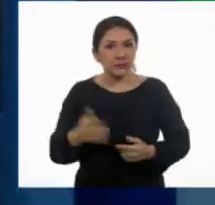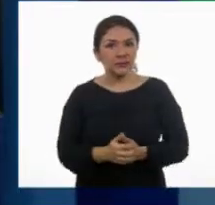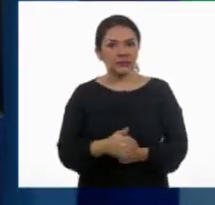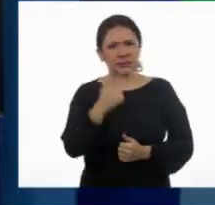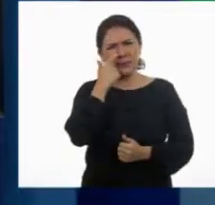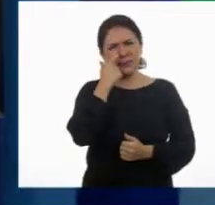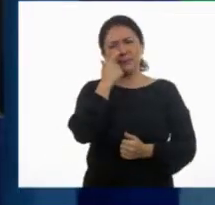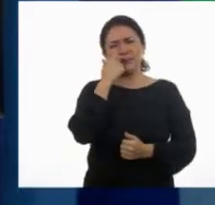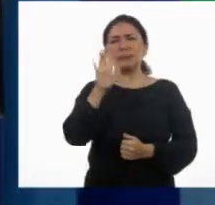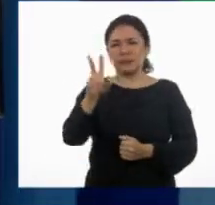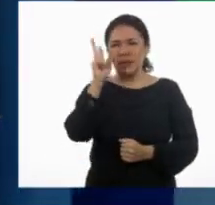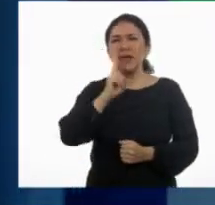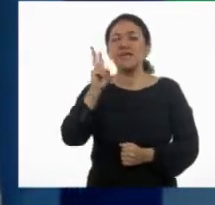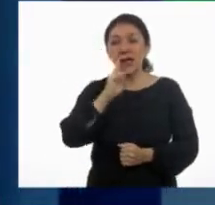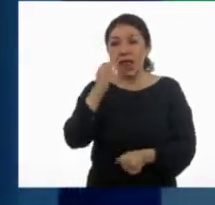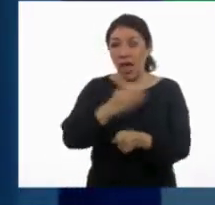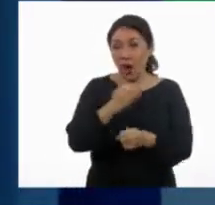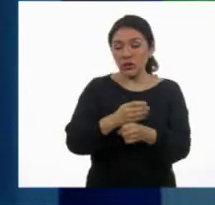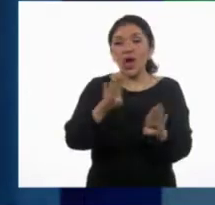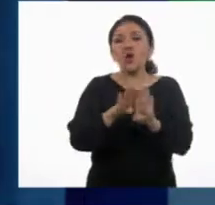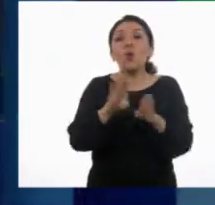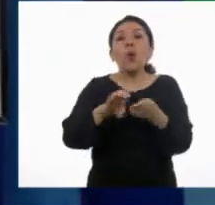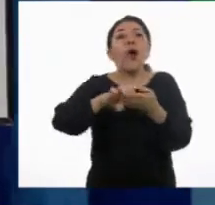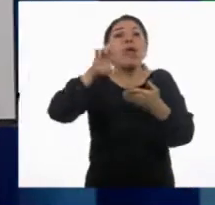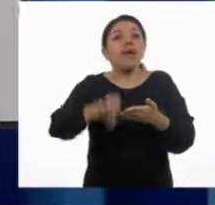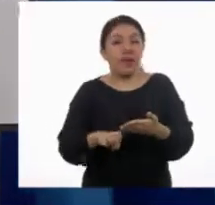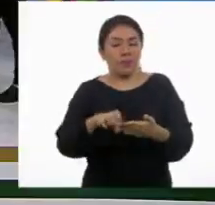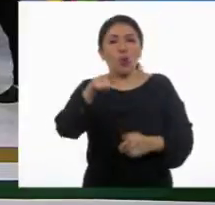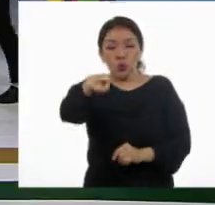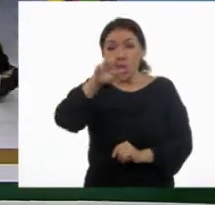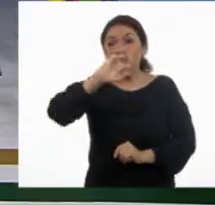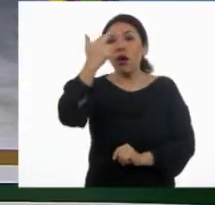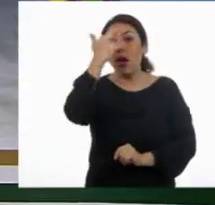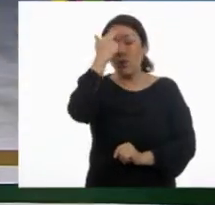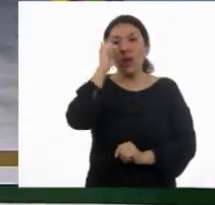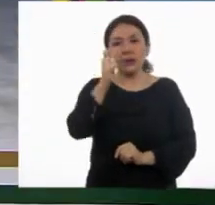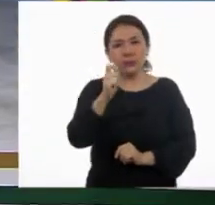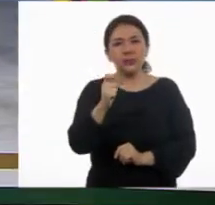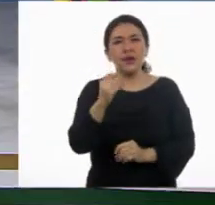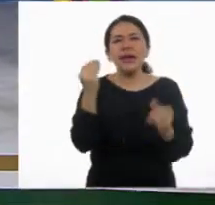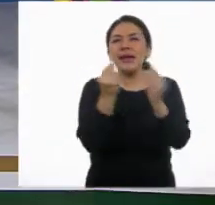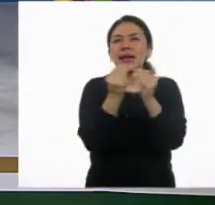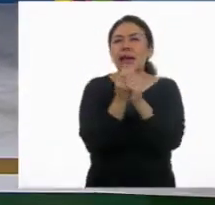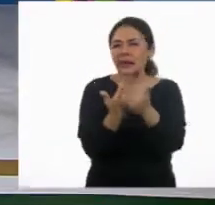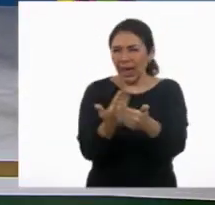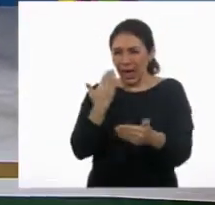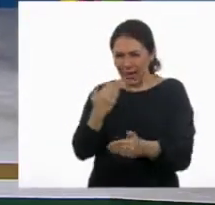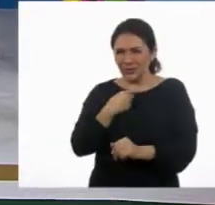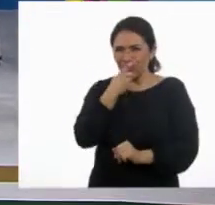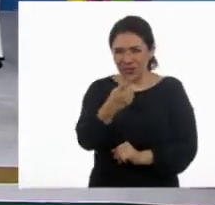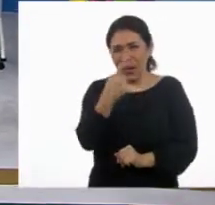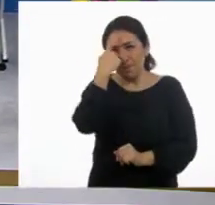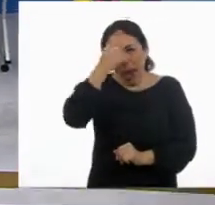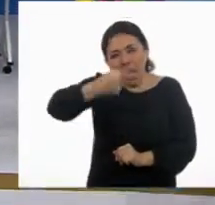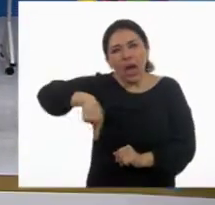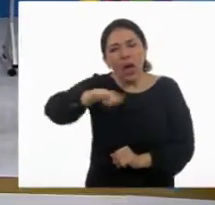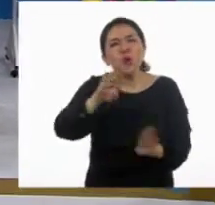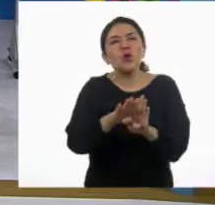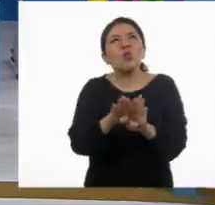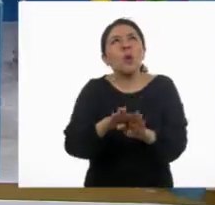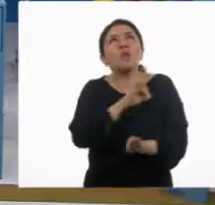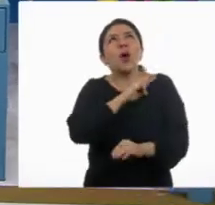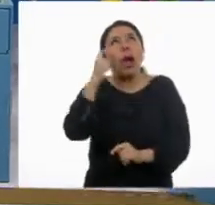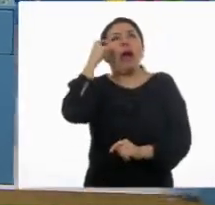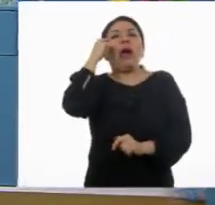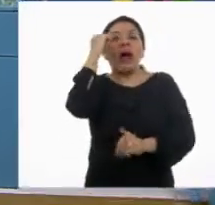espera. Vamos a hacer el ejemplo acá. Recordemos lo de la clase pasada para poder dar un